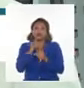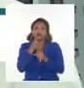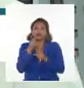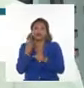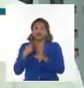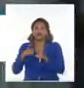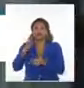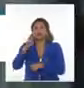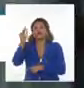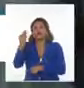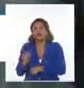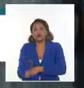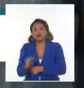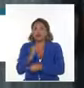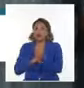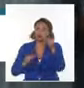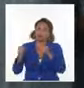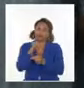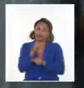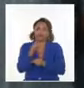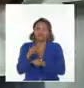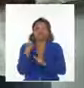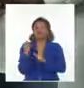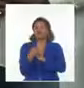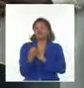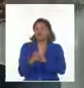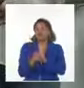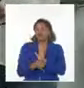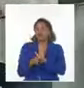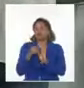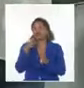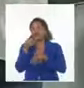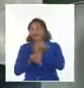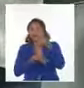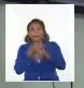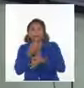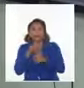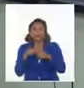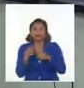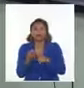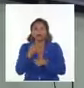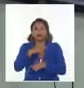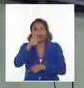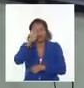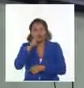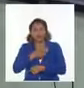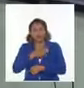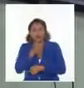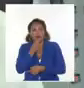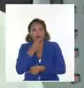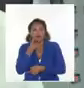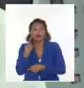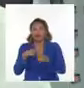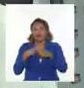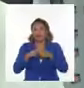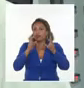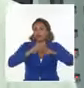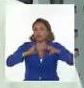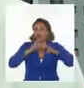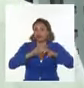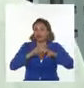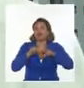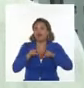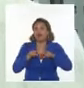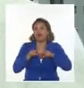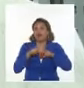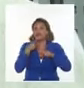humanos altamente cualificados que justifican y que explican por qué BioCuba Pharma es capaz de tener líneas innovadoras de investigación. Ahora lo que